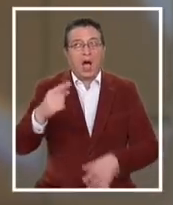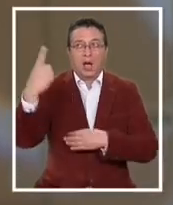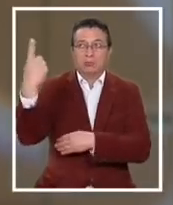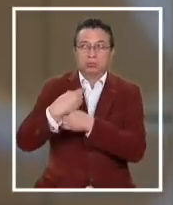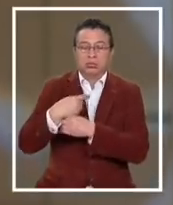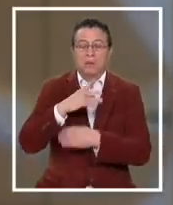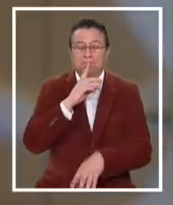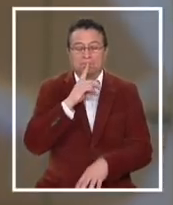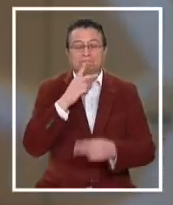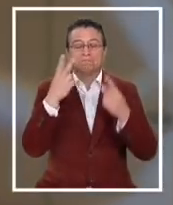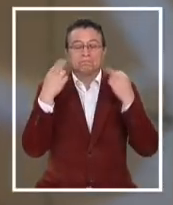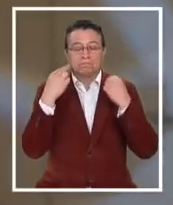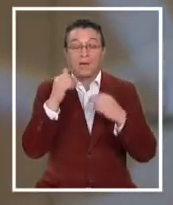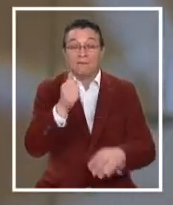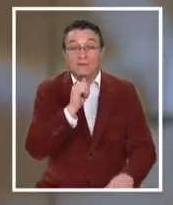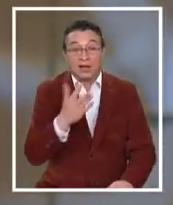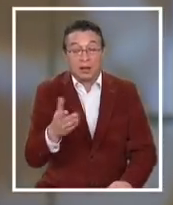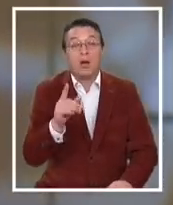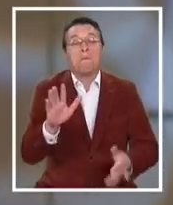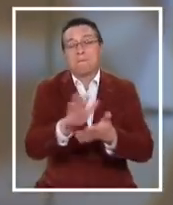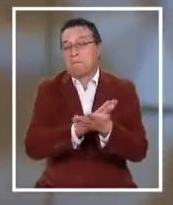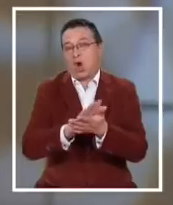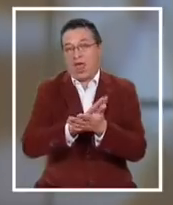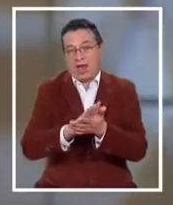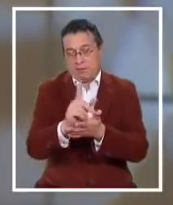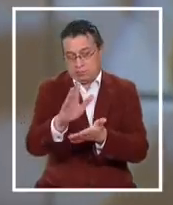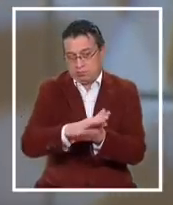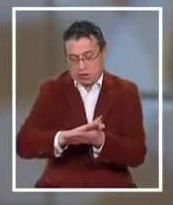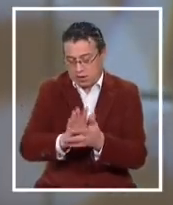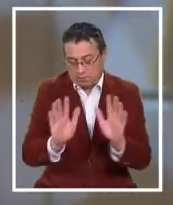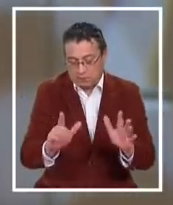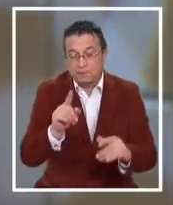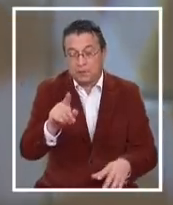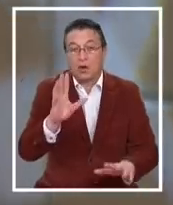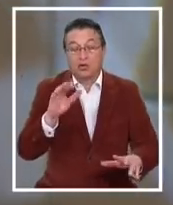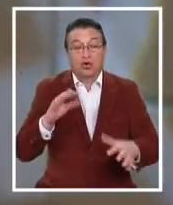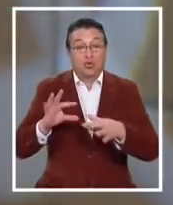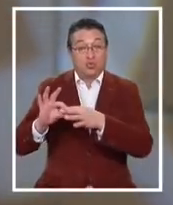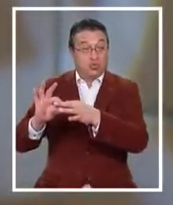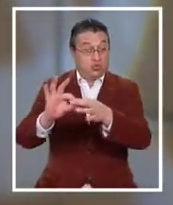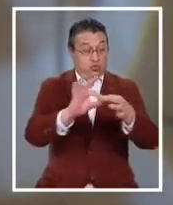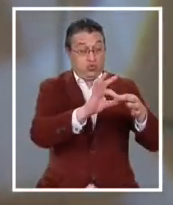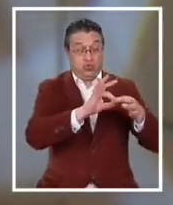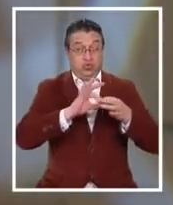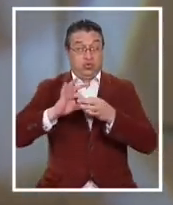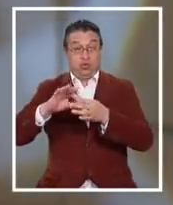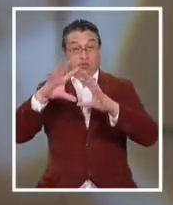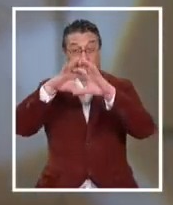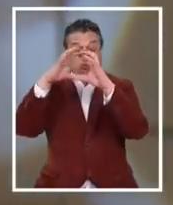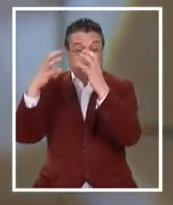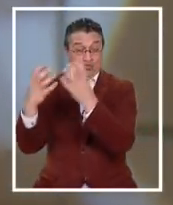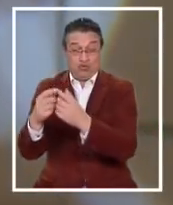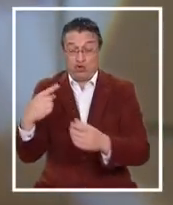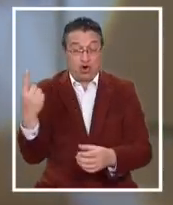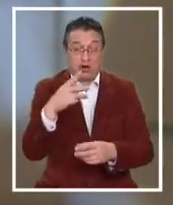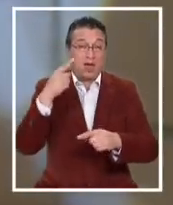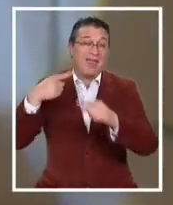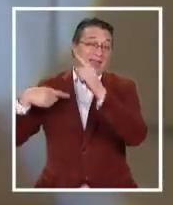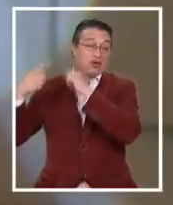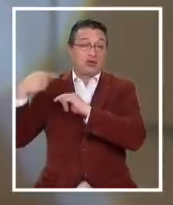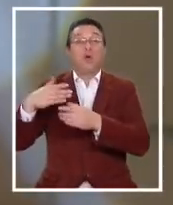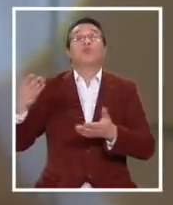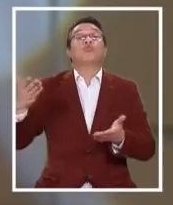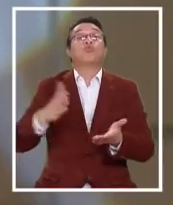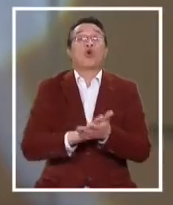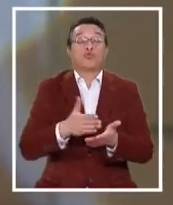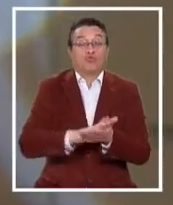en la sociedad. Déjame ponerte un ejemplo. Si hay algo que nos une como humanidad entera, hoy día y a lo largo de la historia, es la